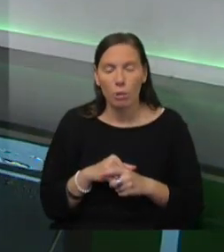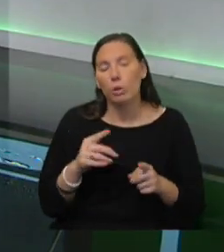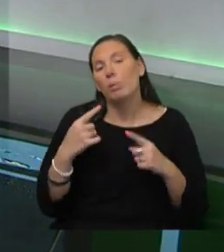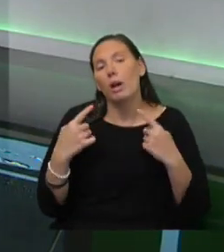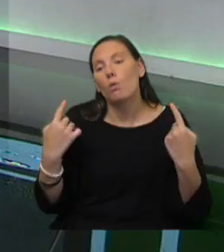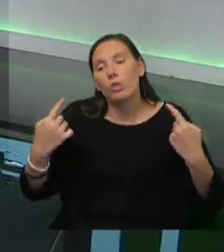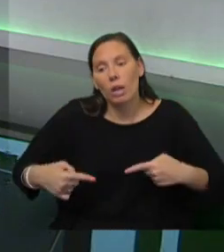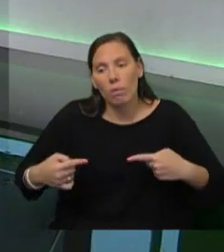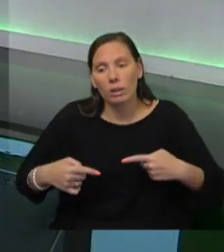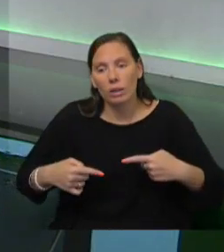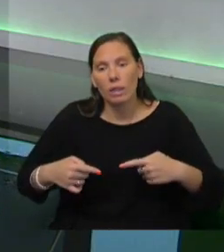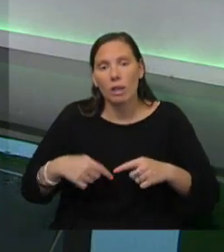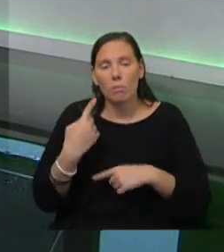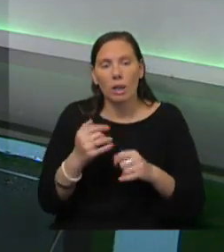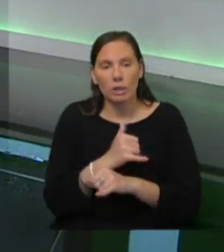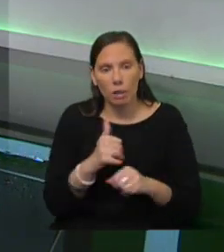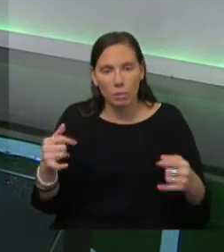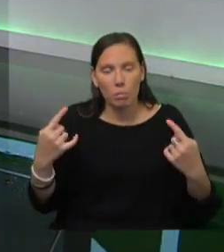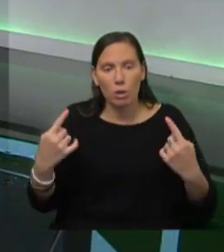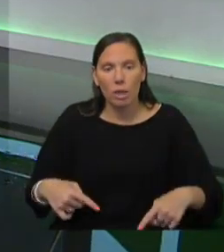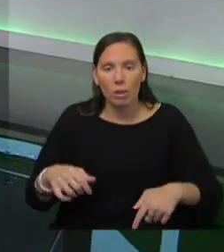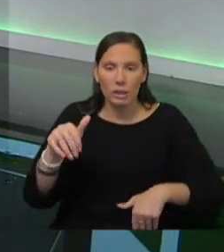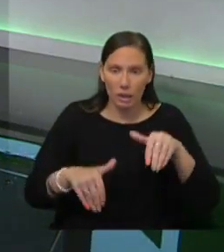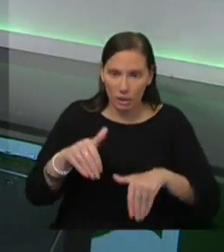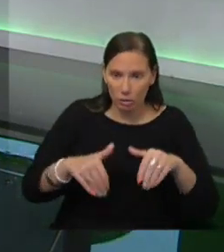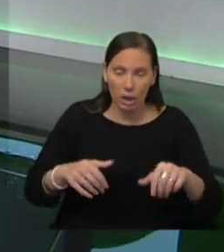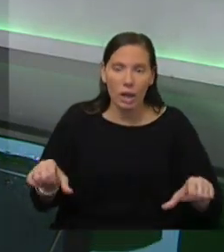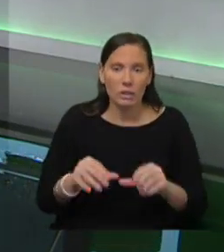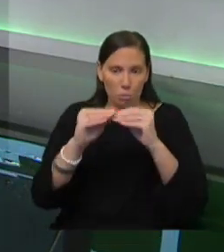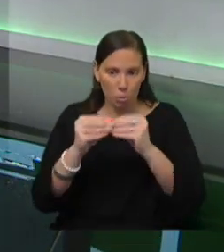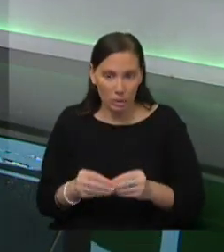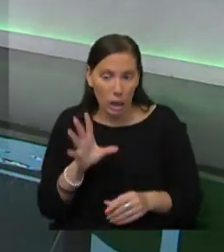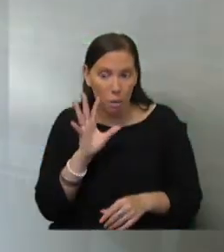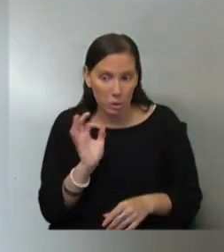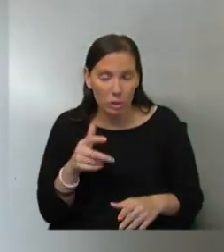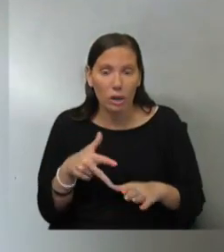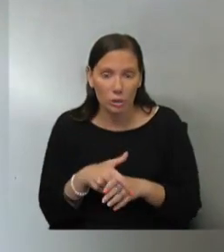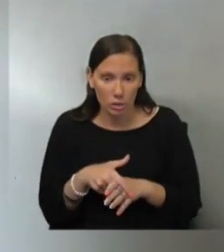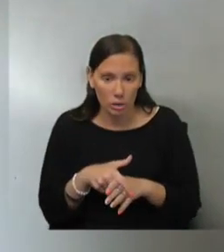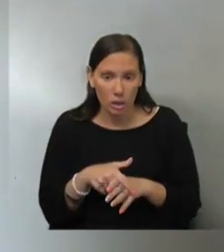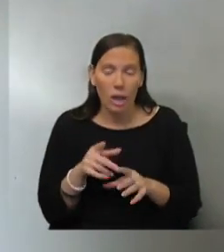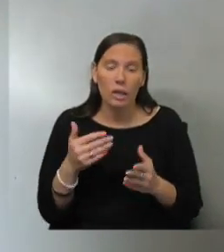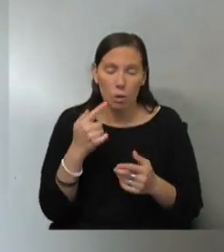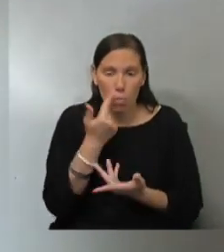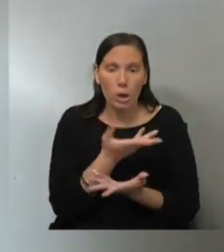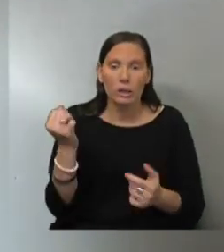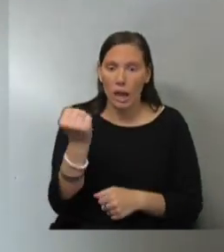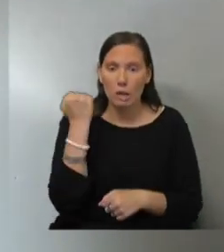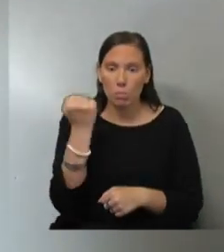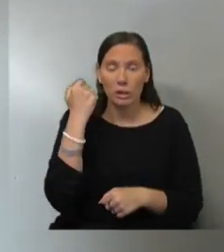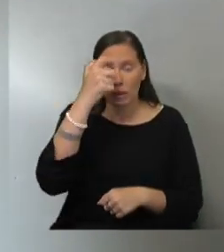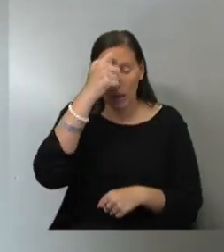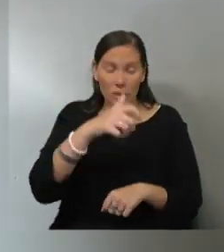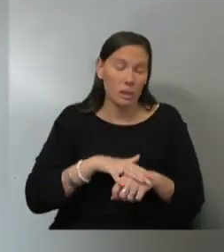debate después que terminemos con los debates electorales hacemos los matemáticos y habla Perdóname que te interrumpa de la importancia de las ciencias básica